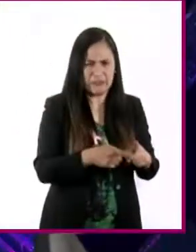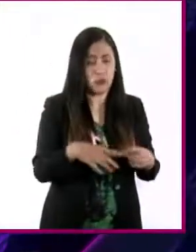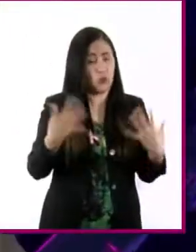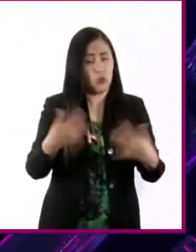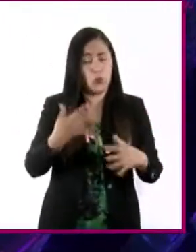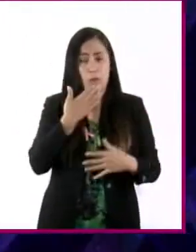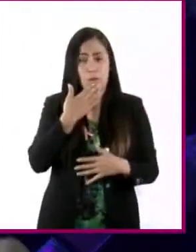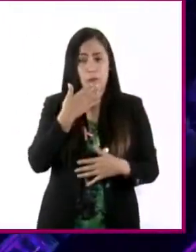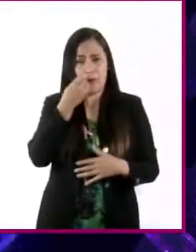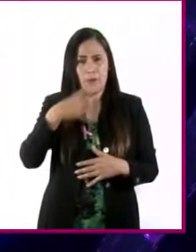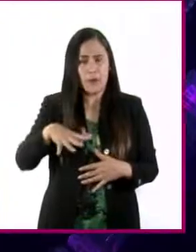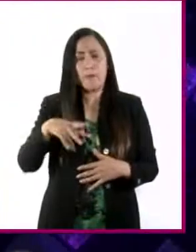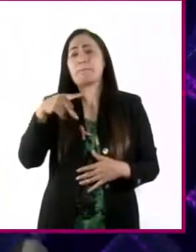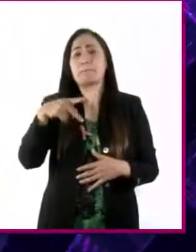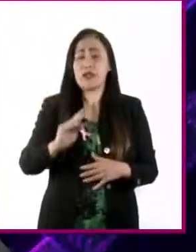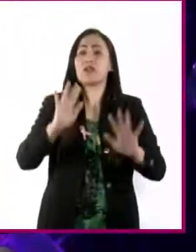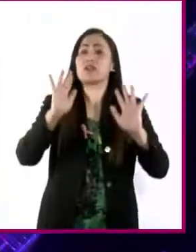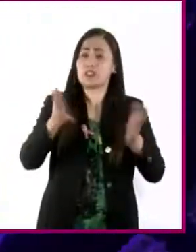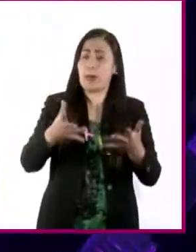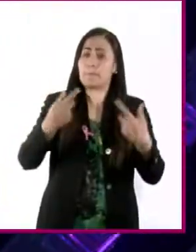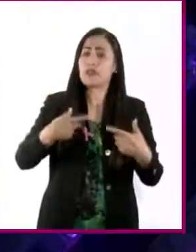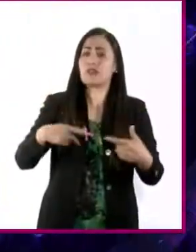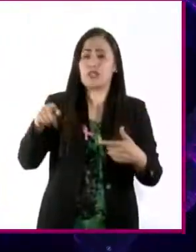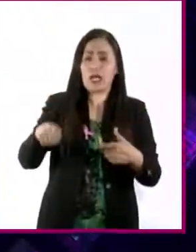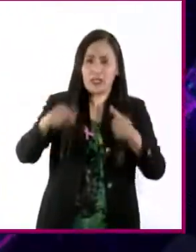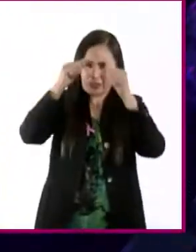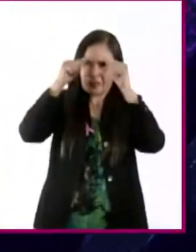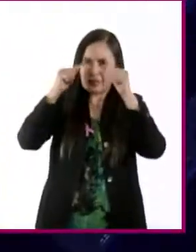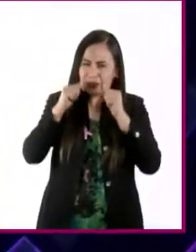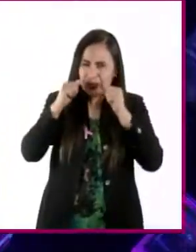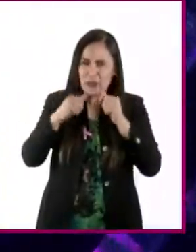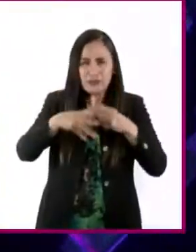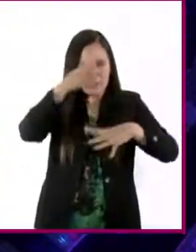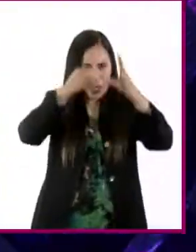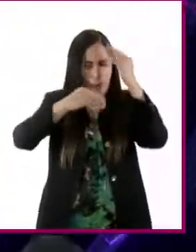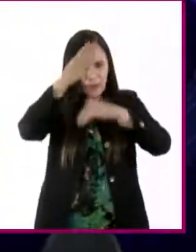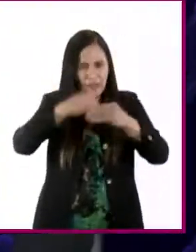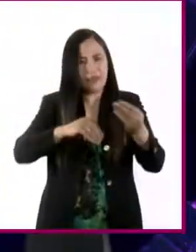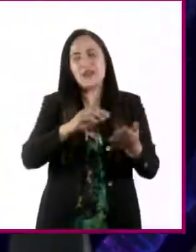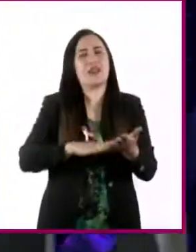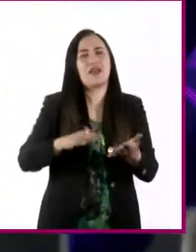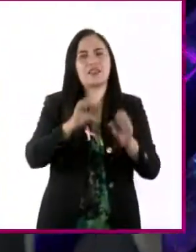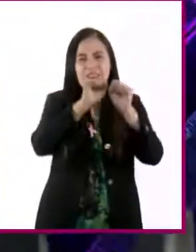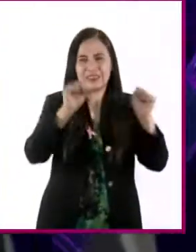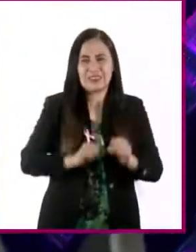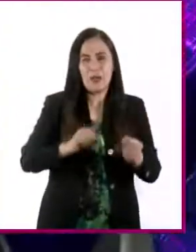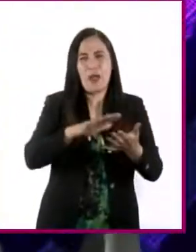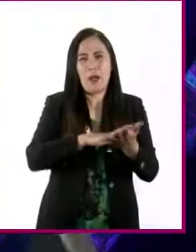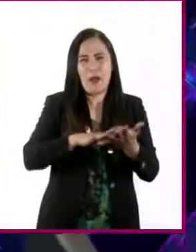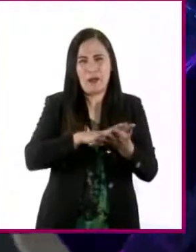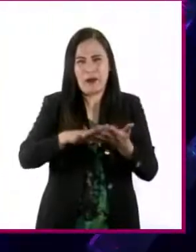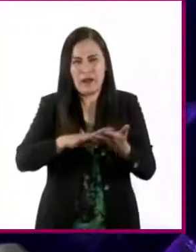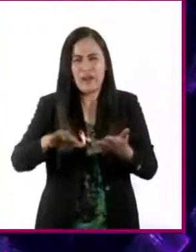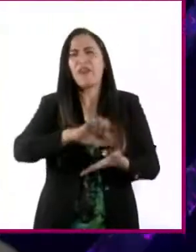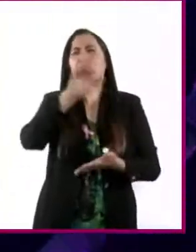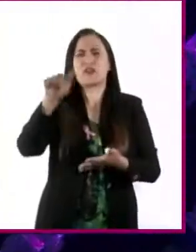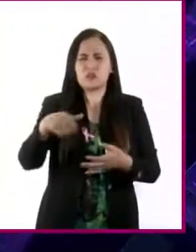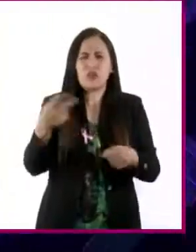excluyendo también de habilidades para la vida. El tener habilidades para la vida, hoy sabemos que hasta para pedir hora para la vacuna necesitamos